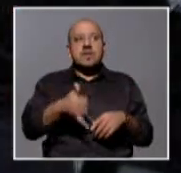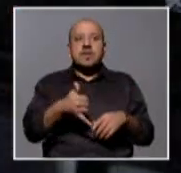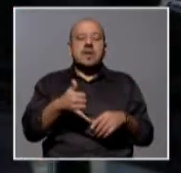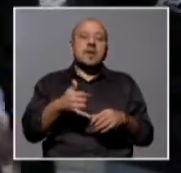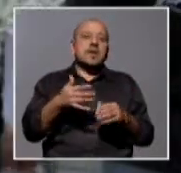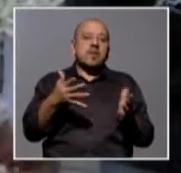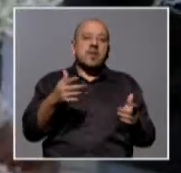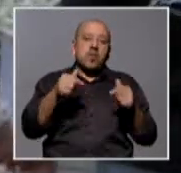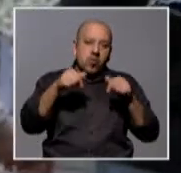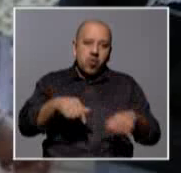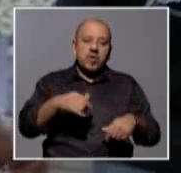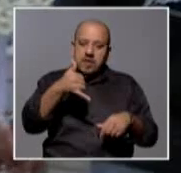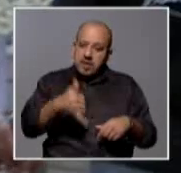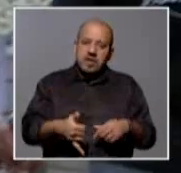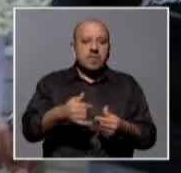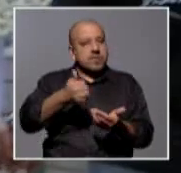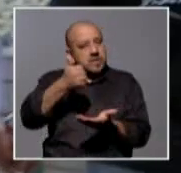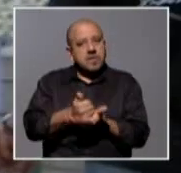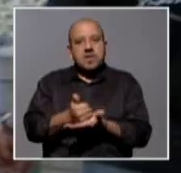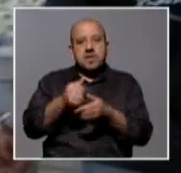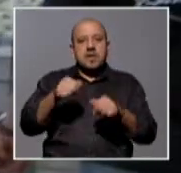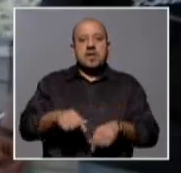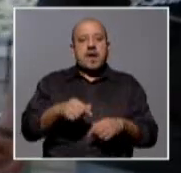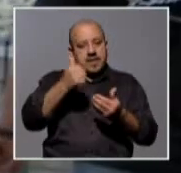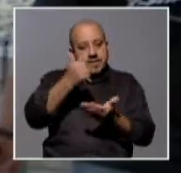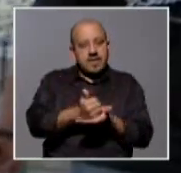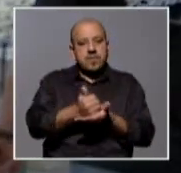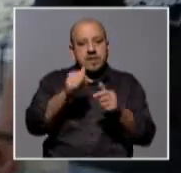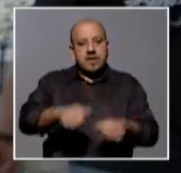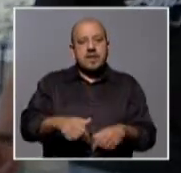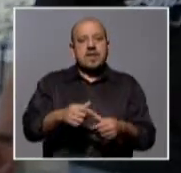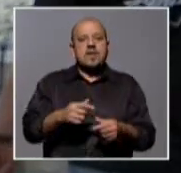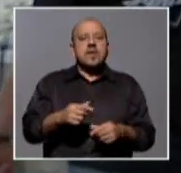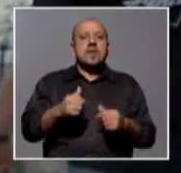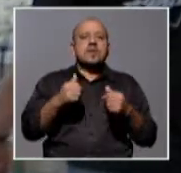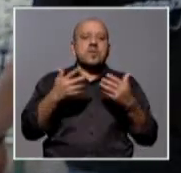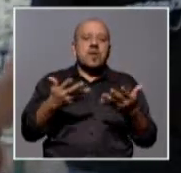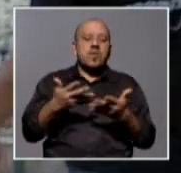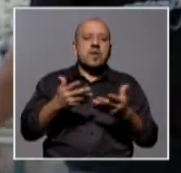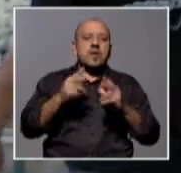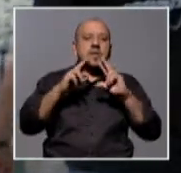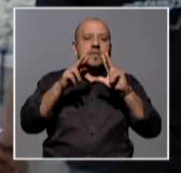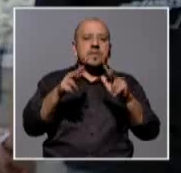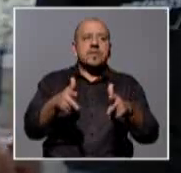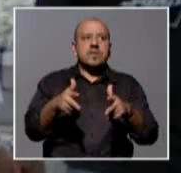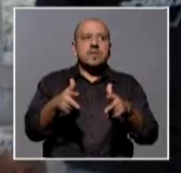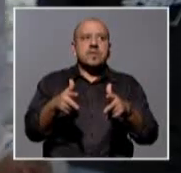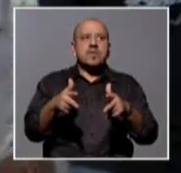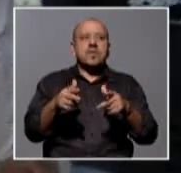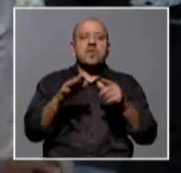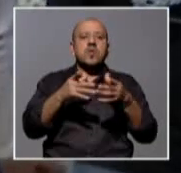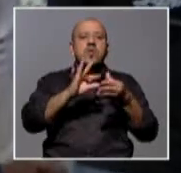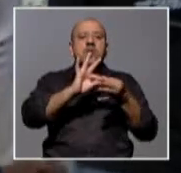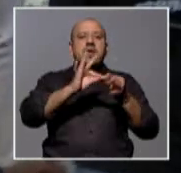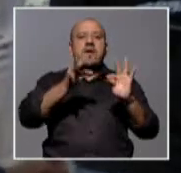tienen que estar. Hoy teníamos que estar acá, acá estamos en la Plaza Libertad. Y quiero cerrar esta primera intervención con una